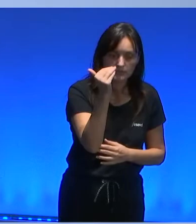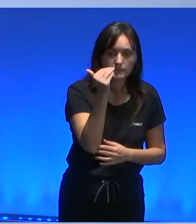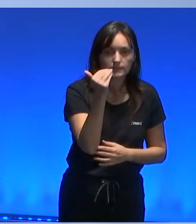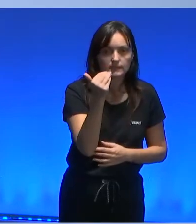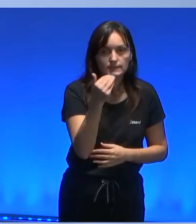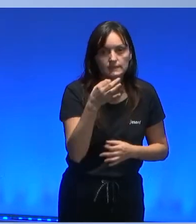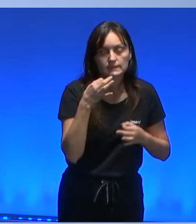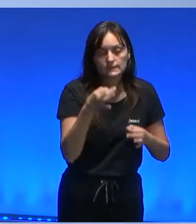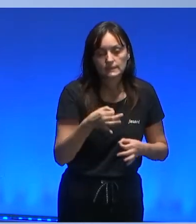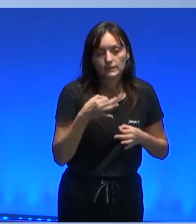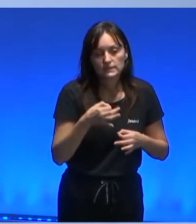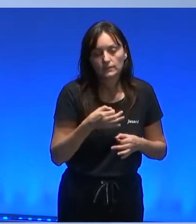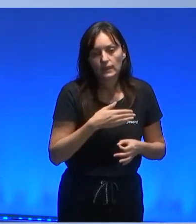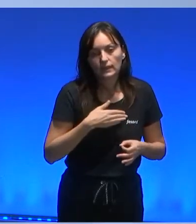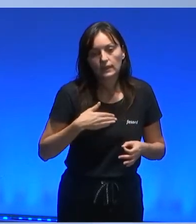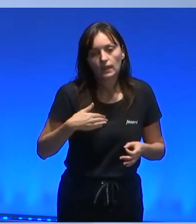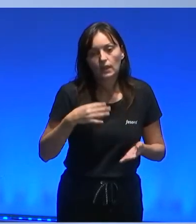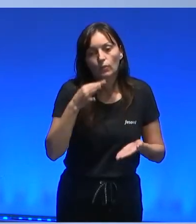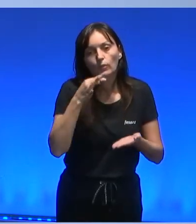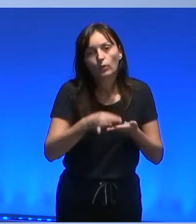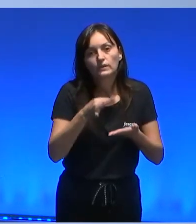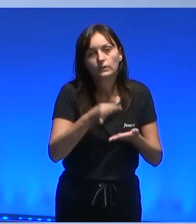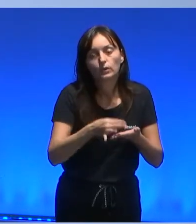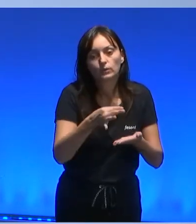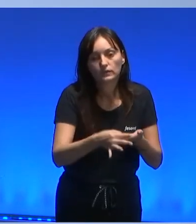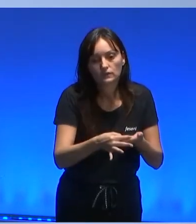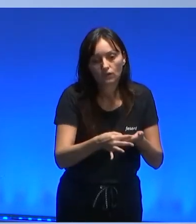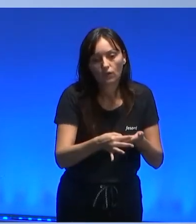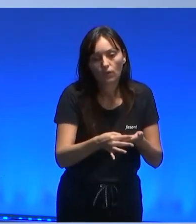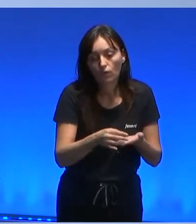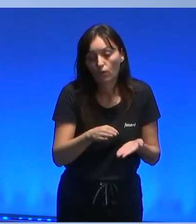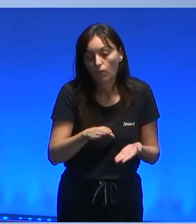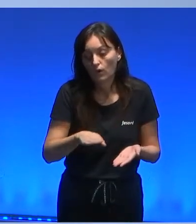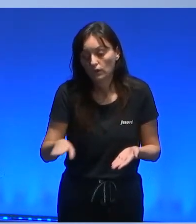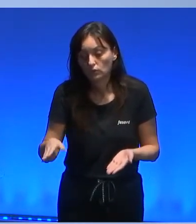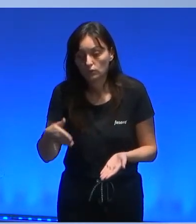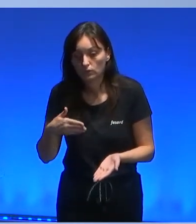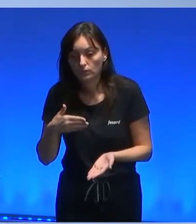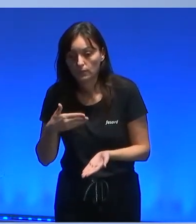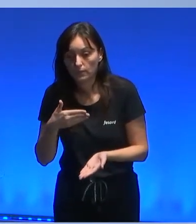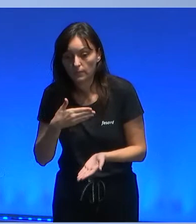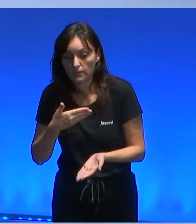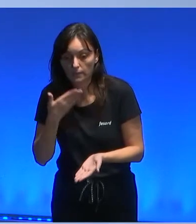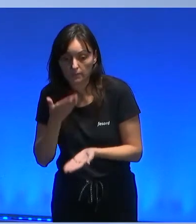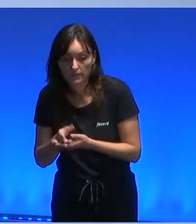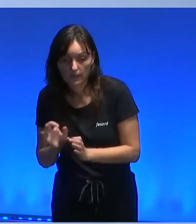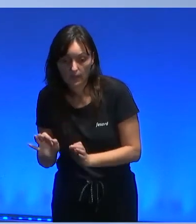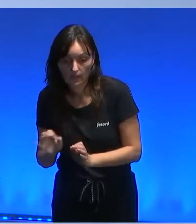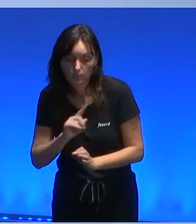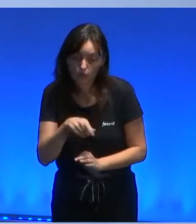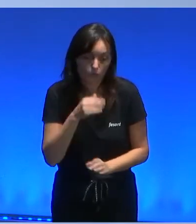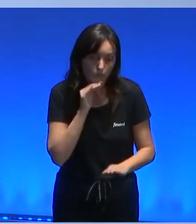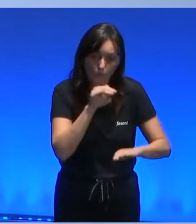prometer casi siempre más de lo que los niños piden y cumplir casi con nada.